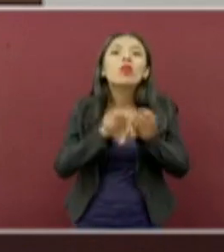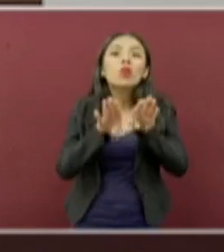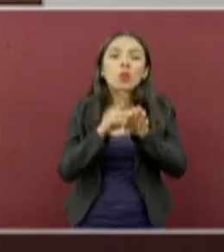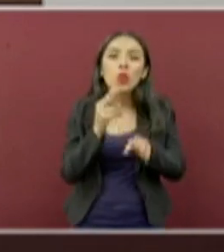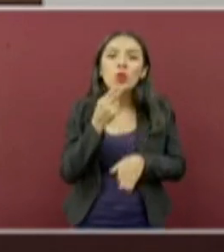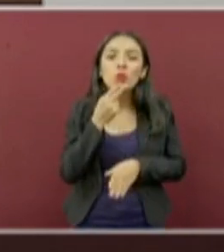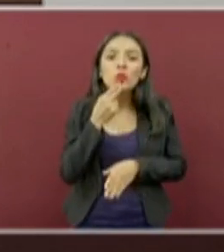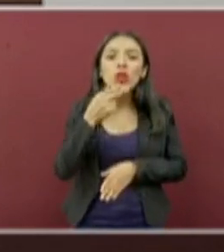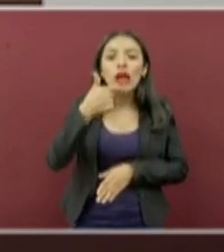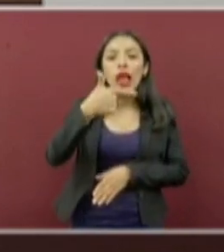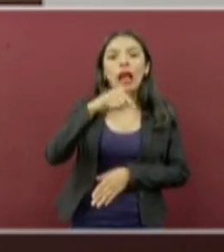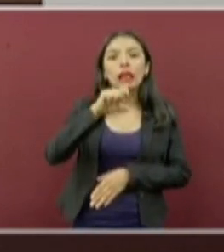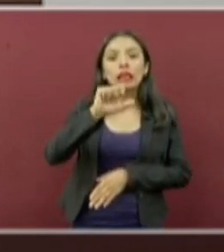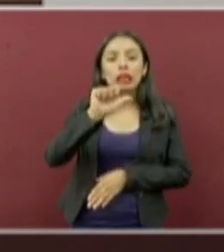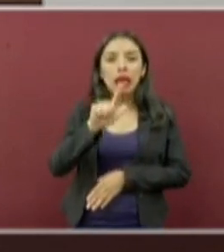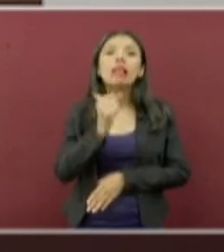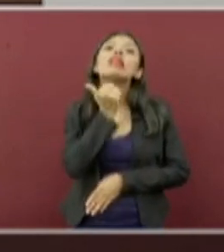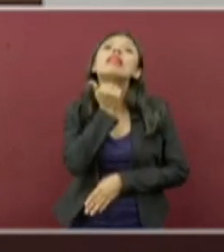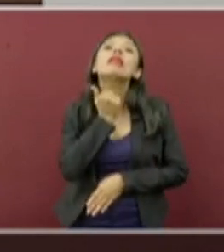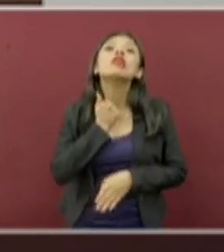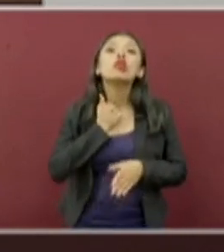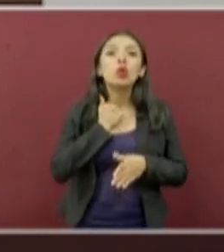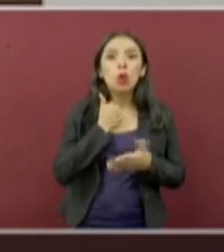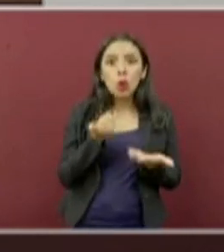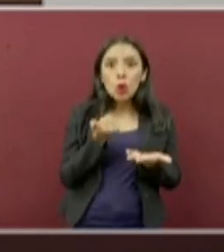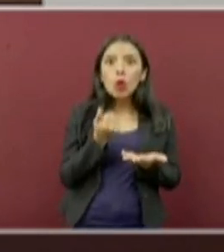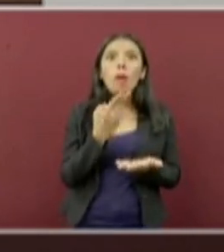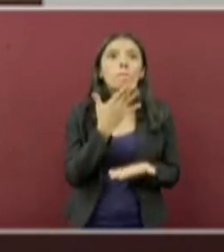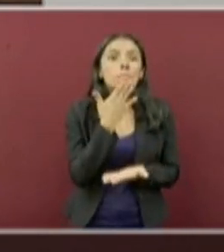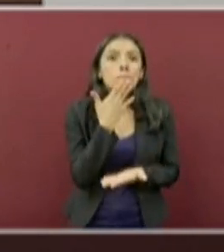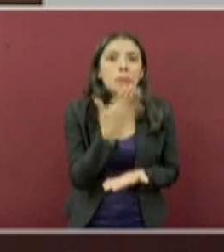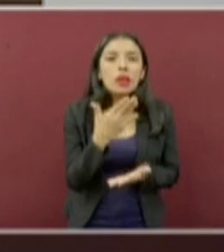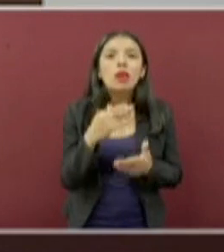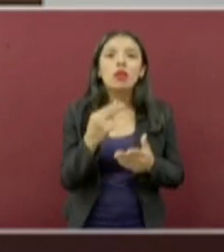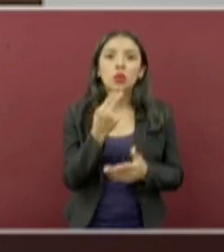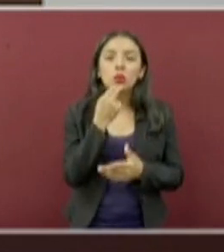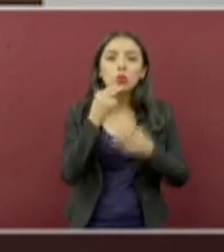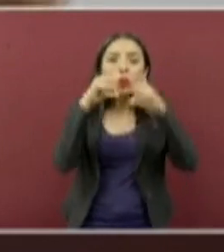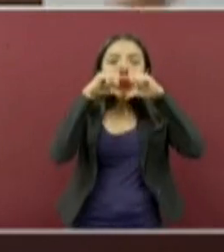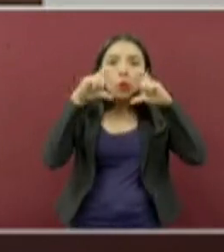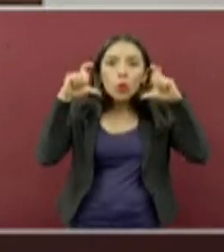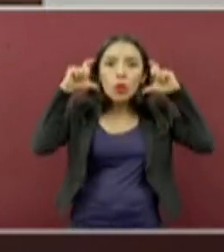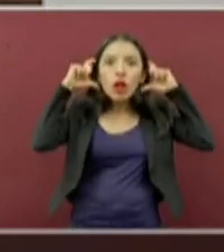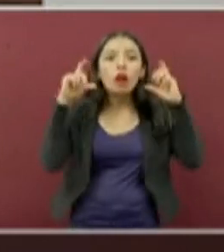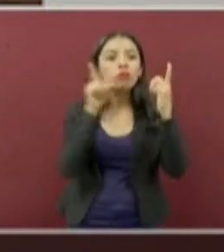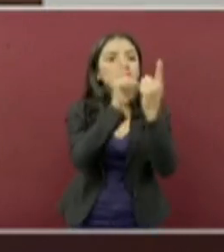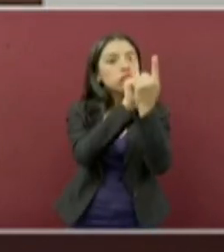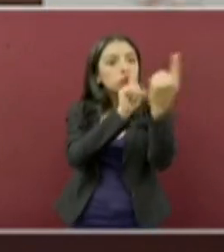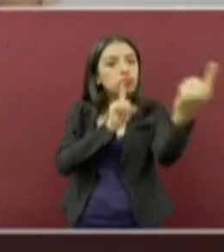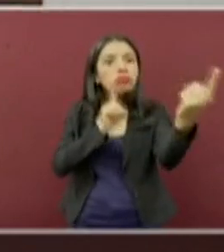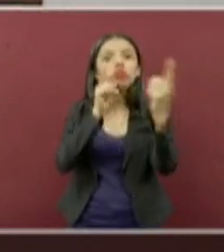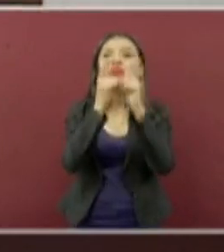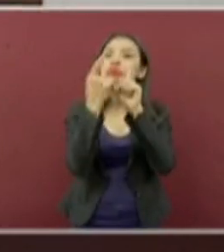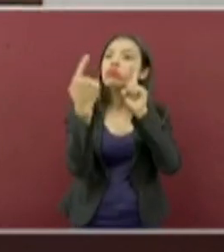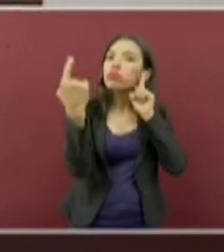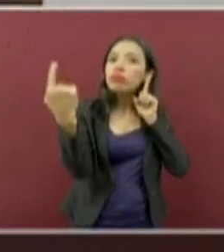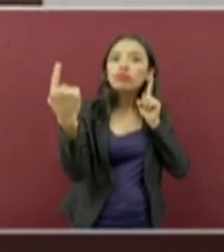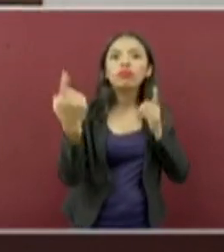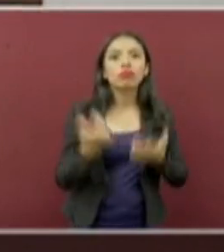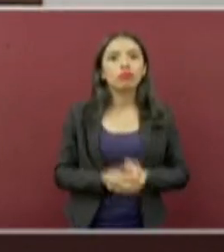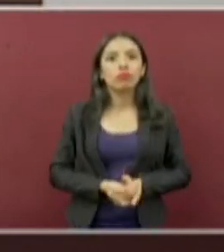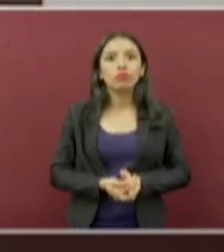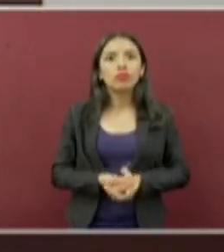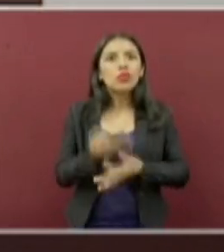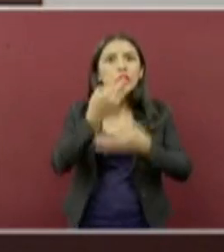uso del alcohol gel, el uso del cubrebocas, la sana distancia. Todos